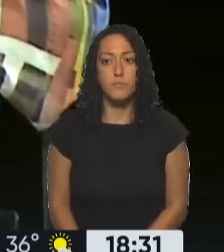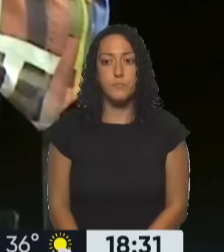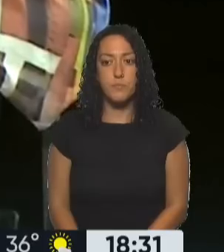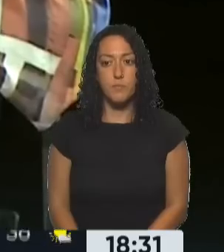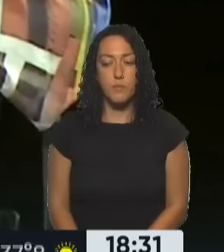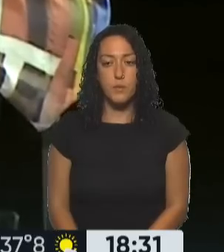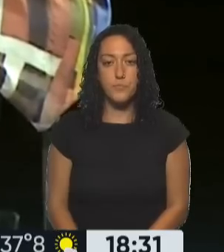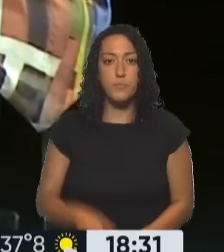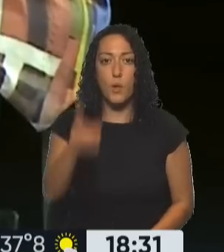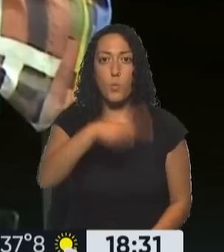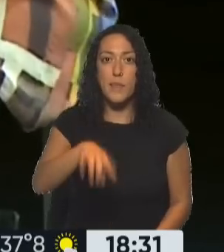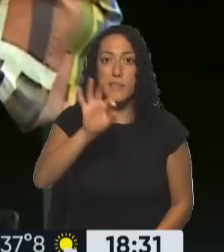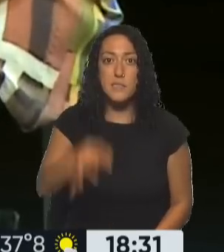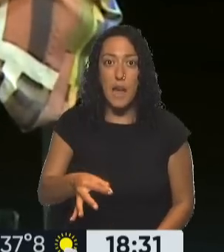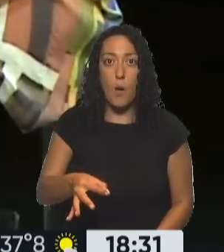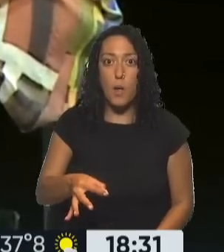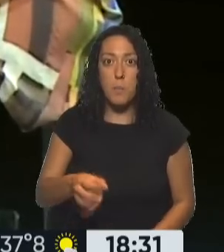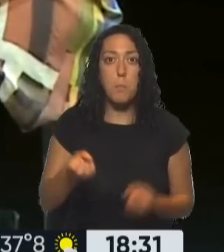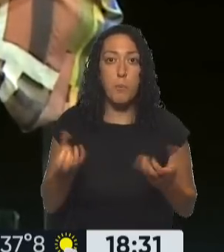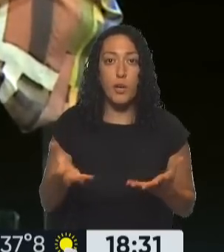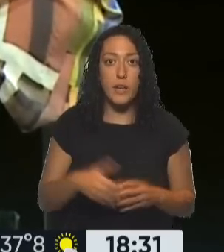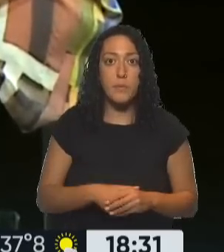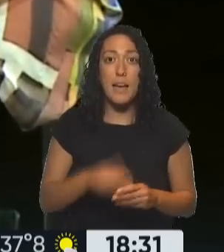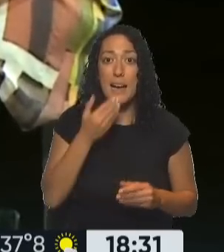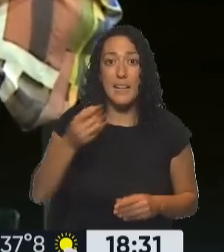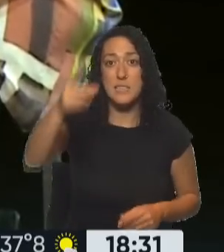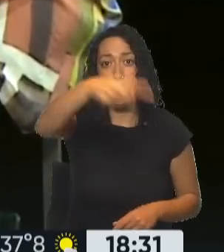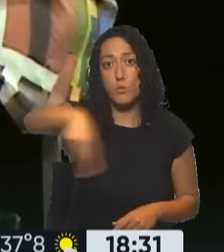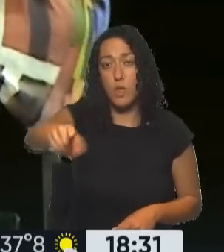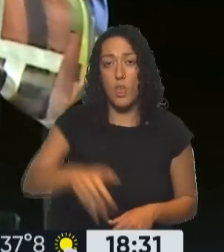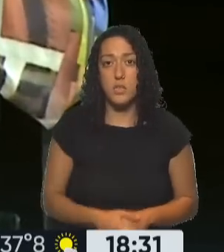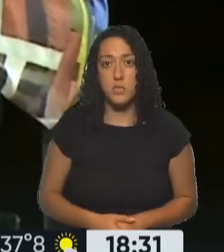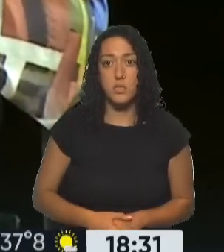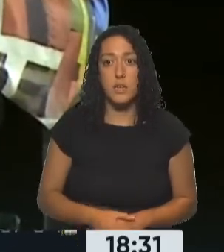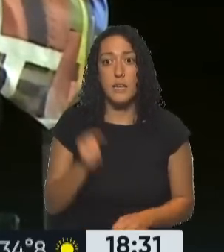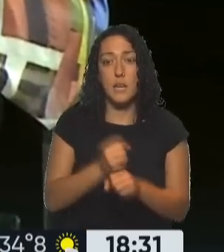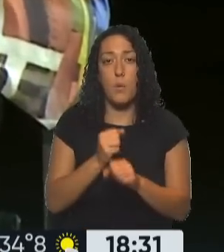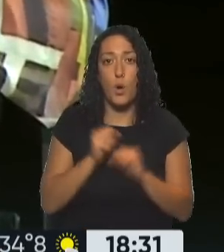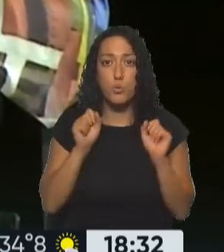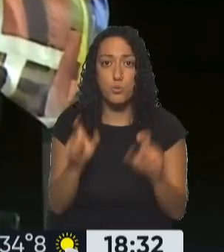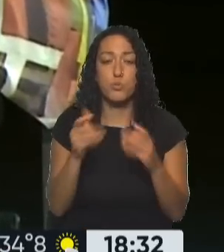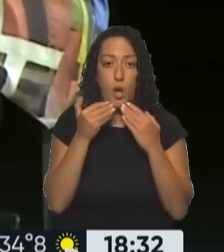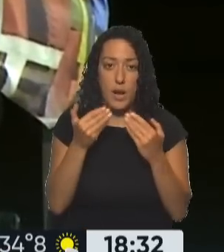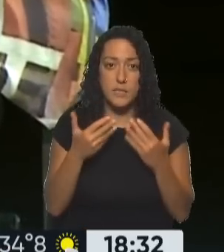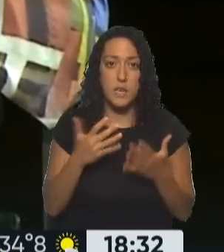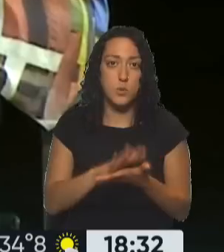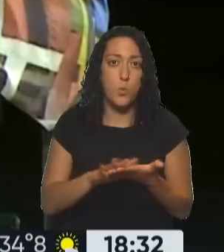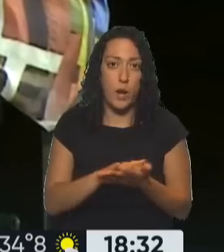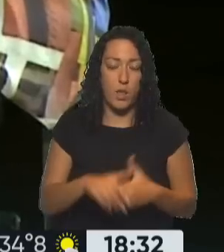¿Y saben por qué se curaron? Por todos ustedes. Gracias a todos ustedes, gracias al trabajo de todos ustedes. Por eso se